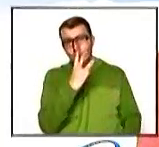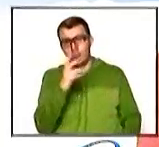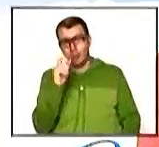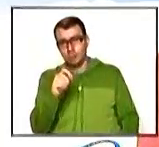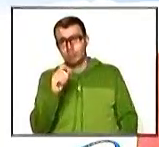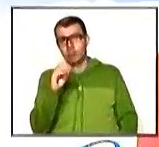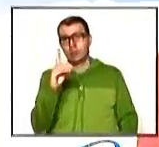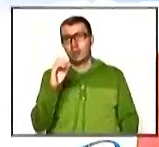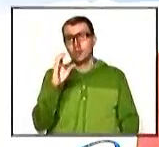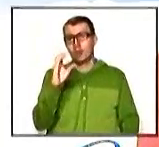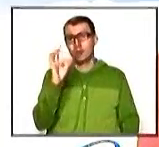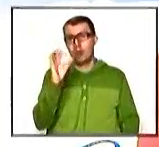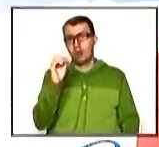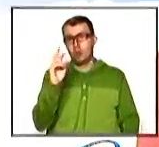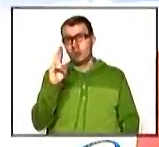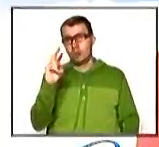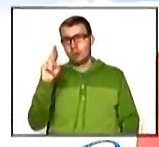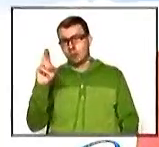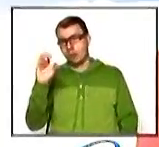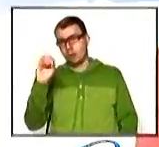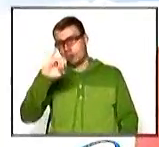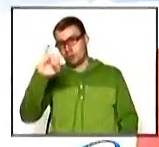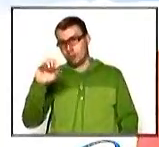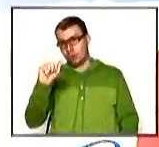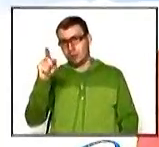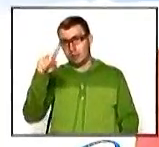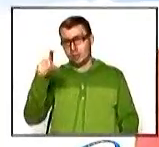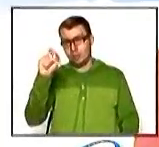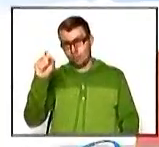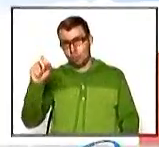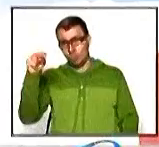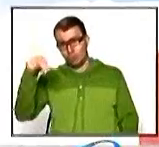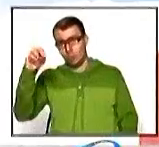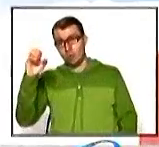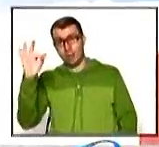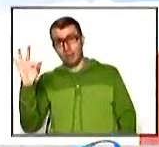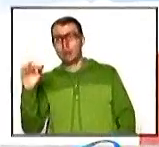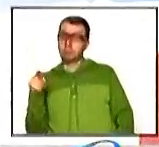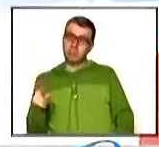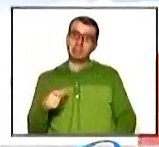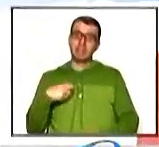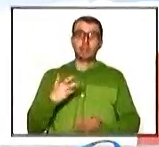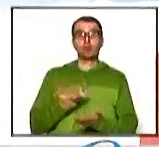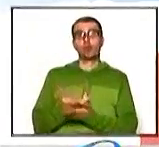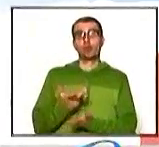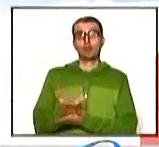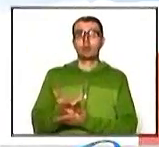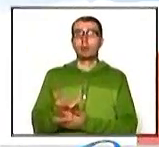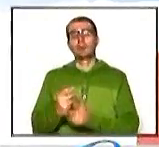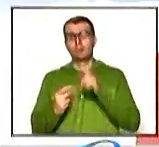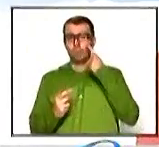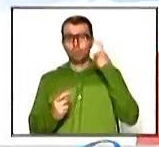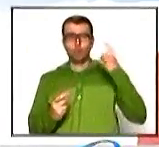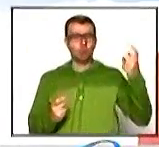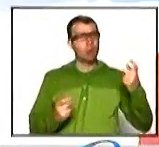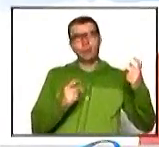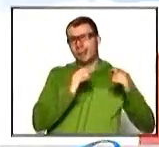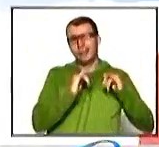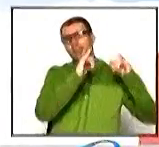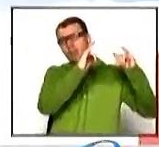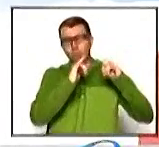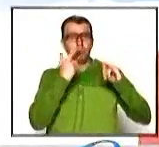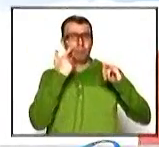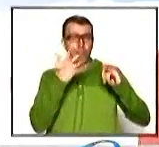www.doctorrojas.net, ahí hay ciertas recomendaciones, y tratar de buscar esos principios activos en otros productos que consiguen en Estados